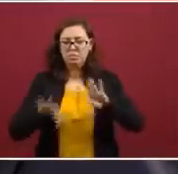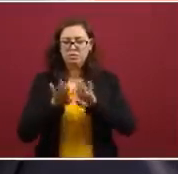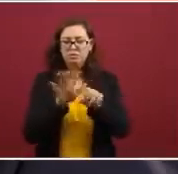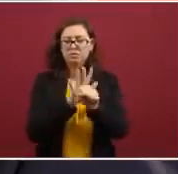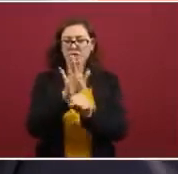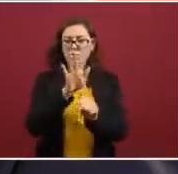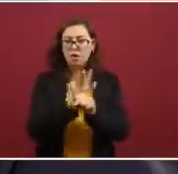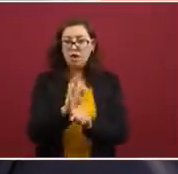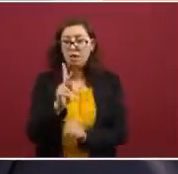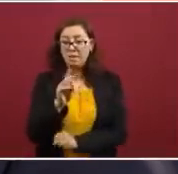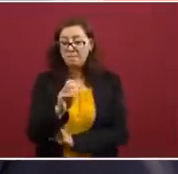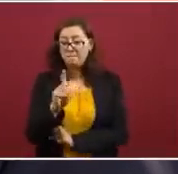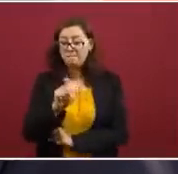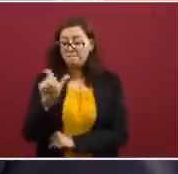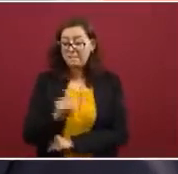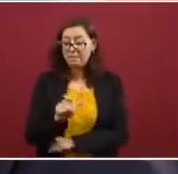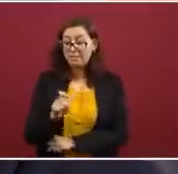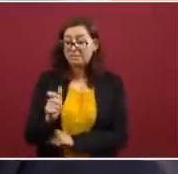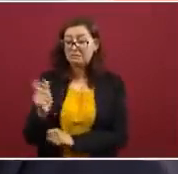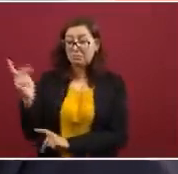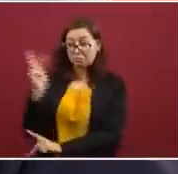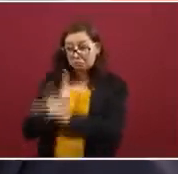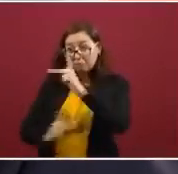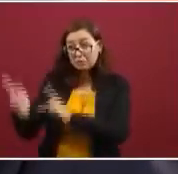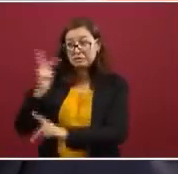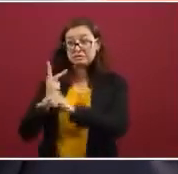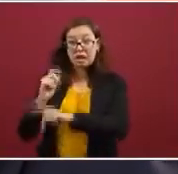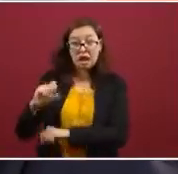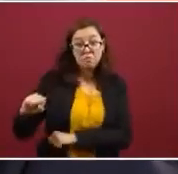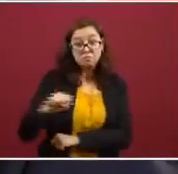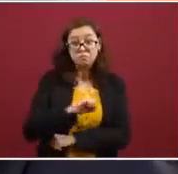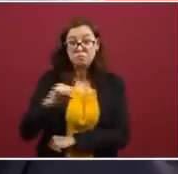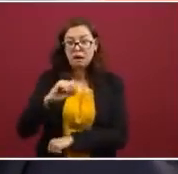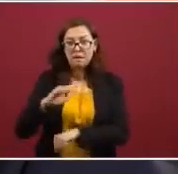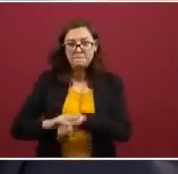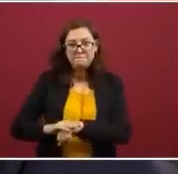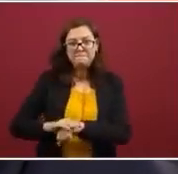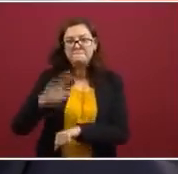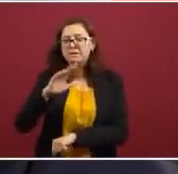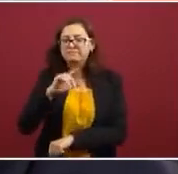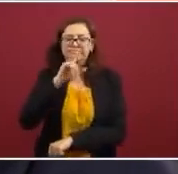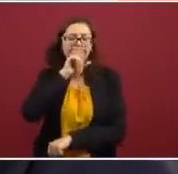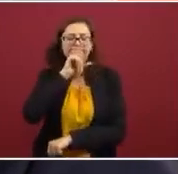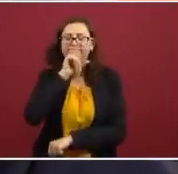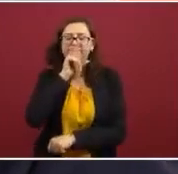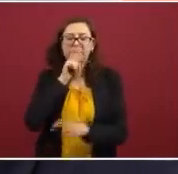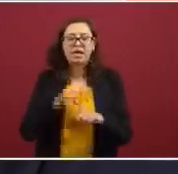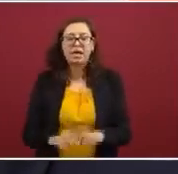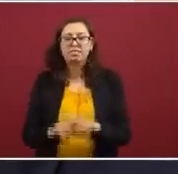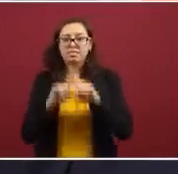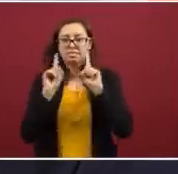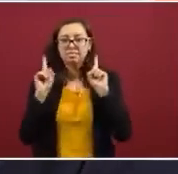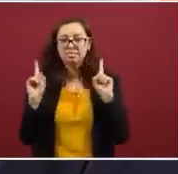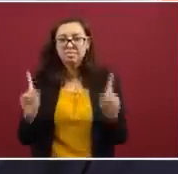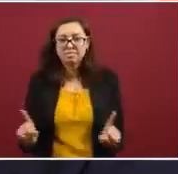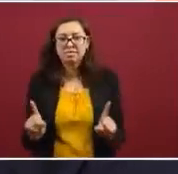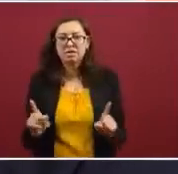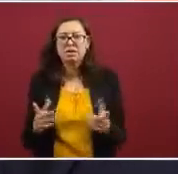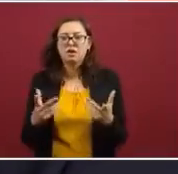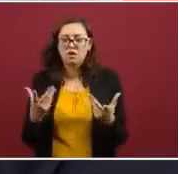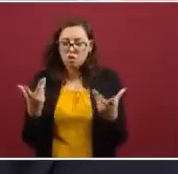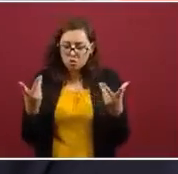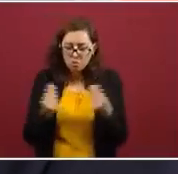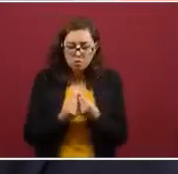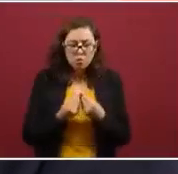su deuda. Por el contrario, con el apoyo del Gobierno de la República, vamos a trabajar por